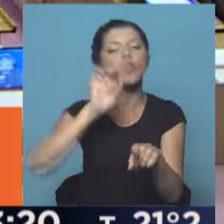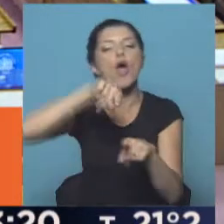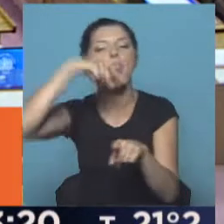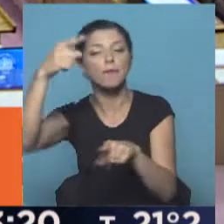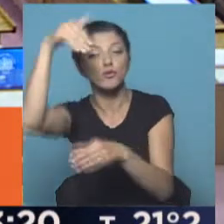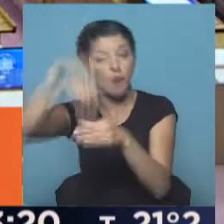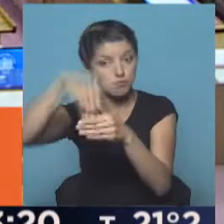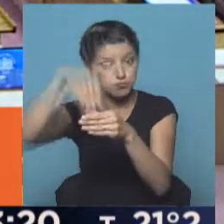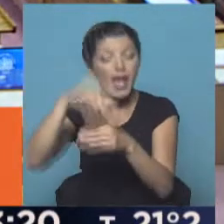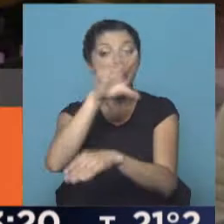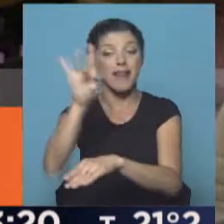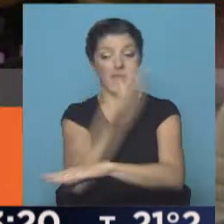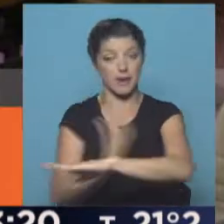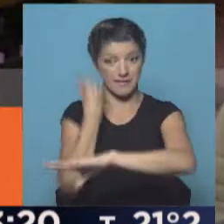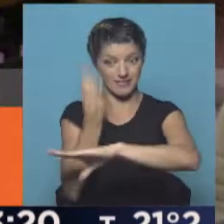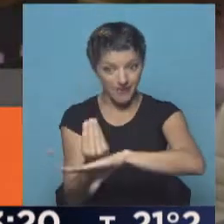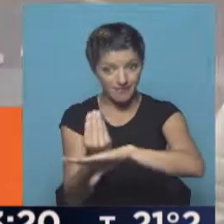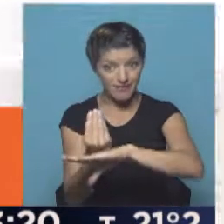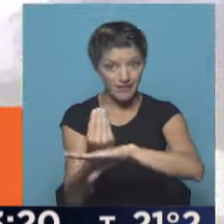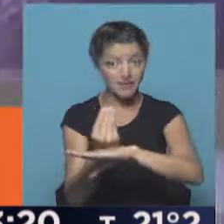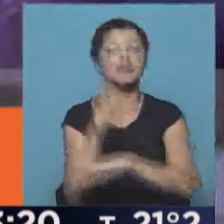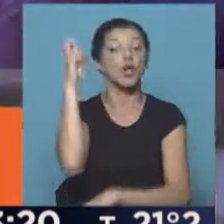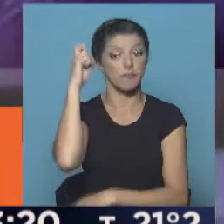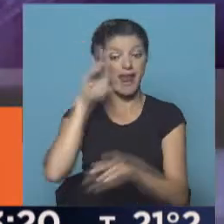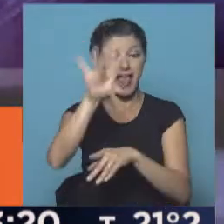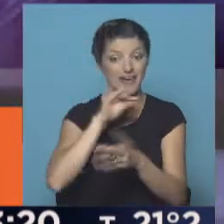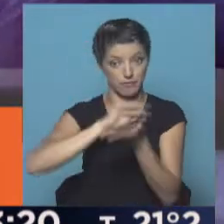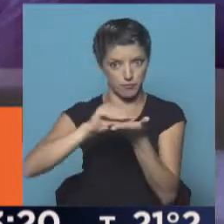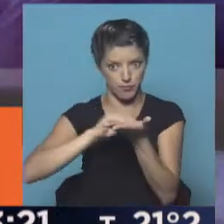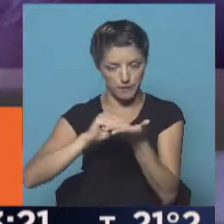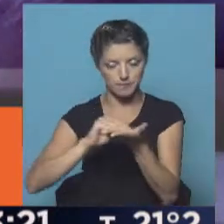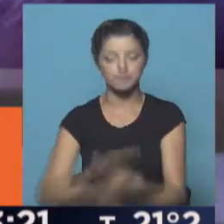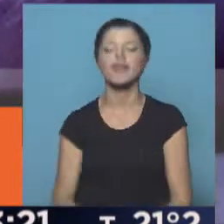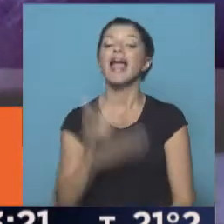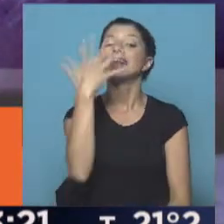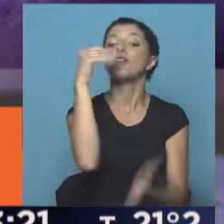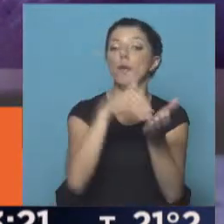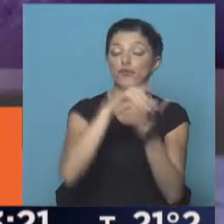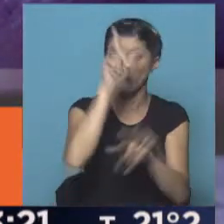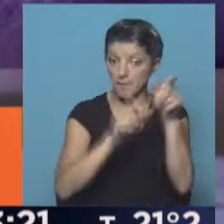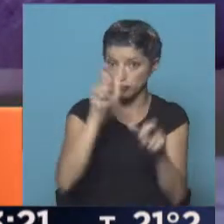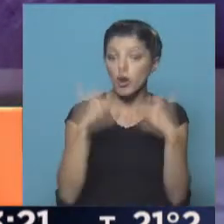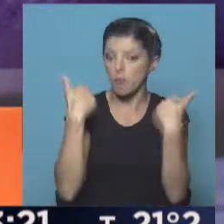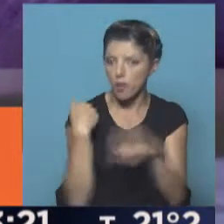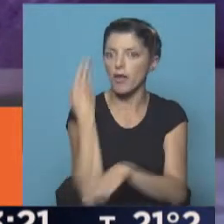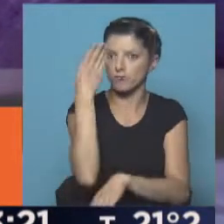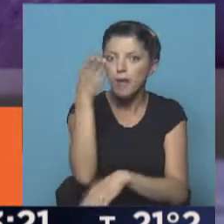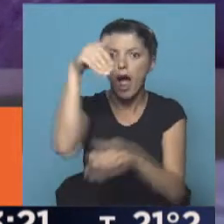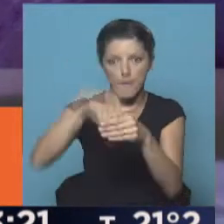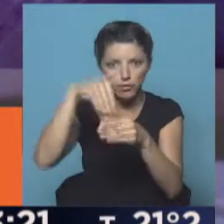comicios presidenciales y parlamentarios de 2017. Poco más de 5 millones de chilenos están habilitados para